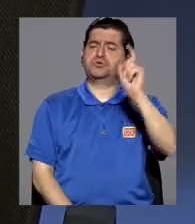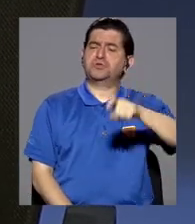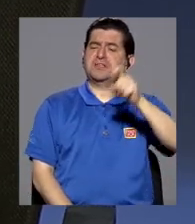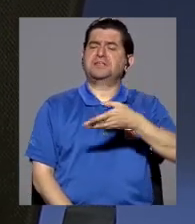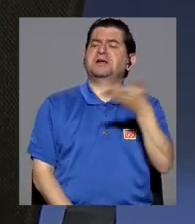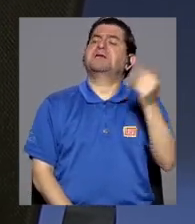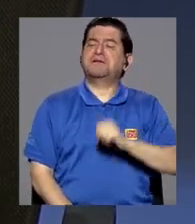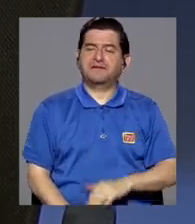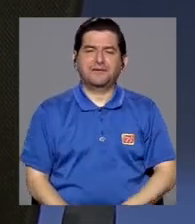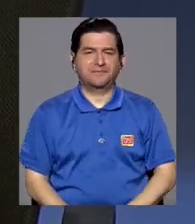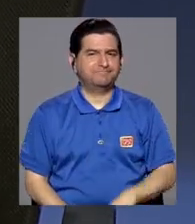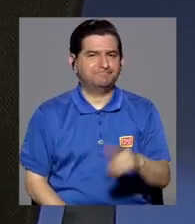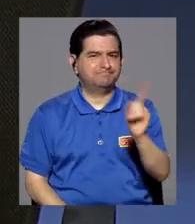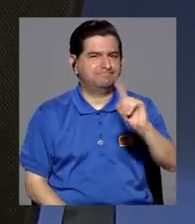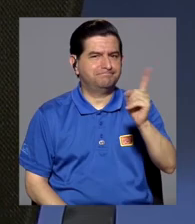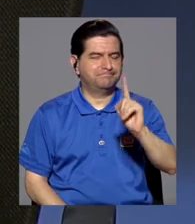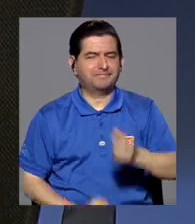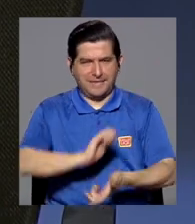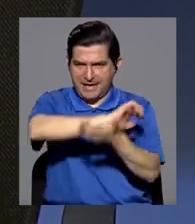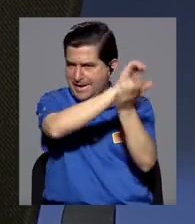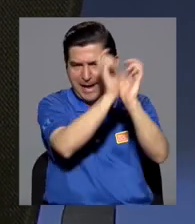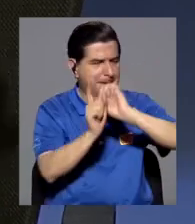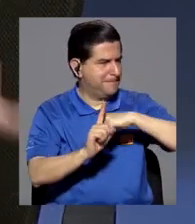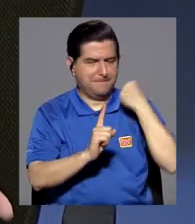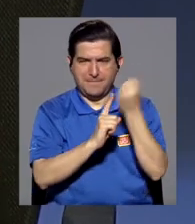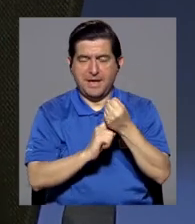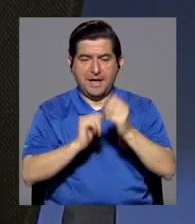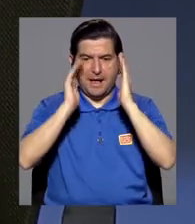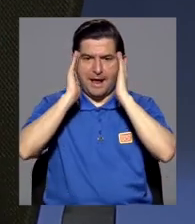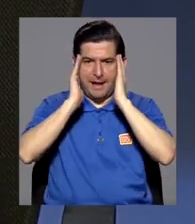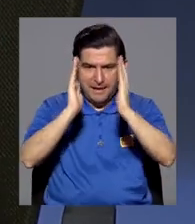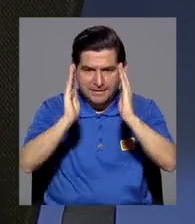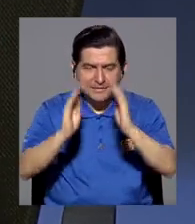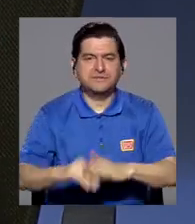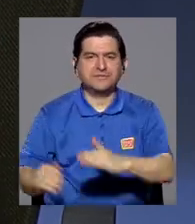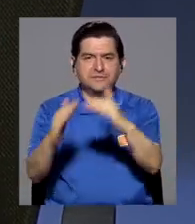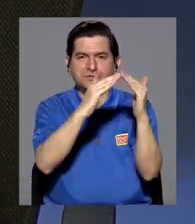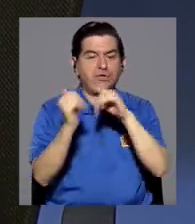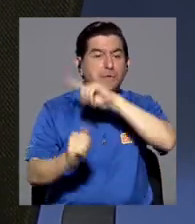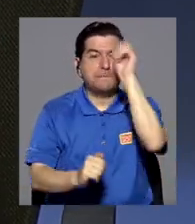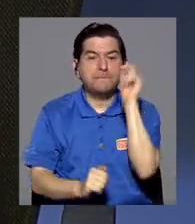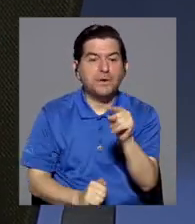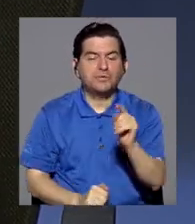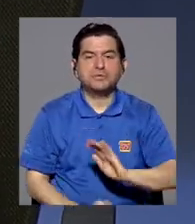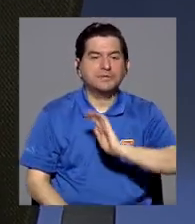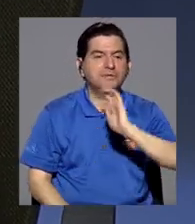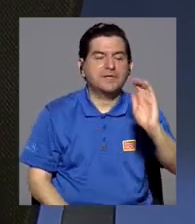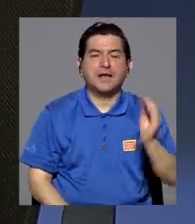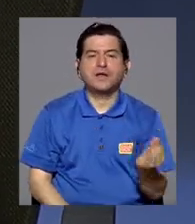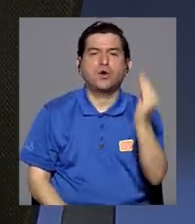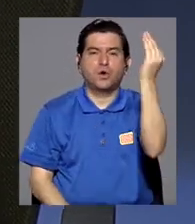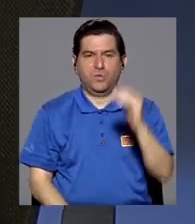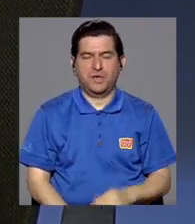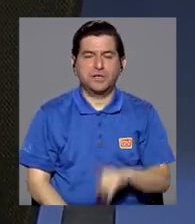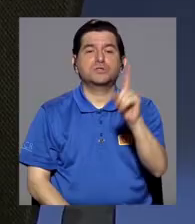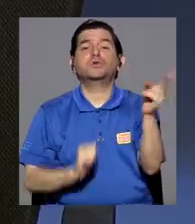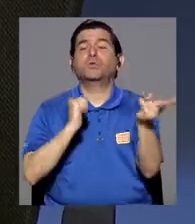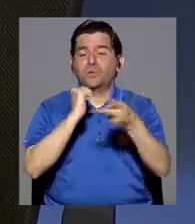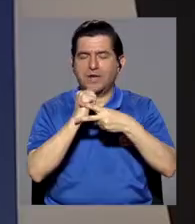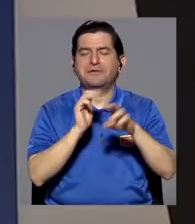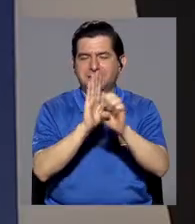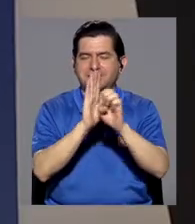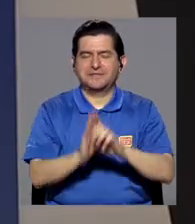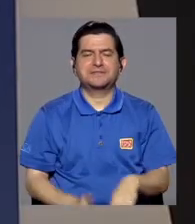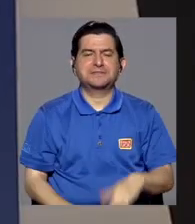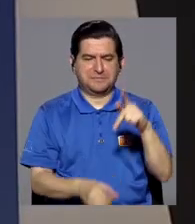ustedes necesitan tenemos que darle vuelta al asunto tenemos que escuchar a la comunidad tenemos que preguntarles a los chicos te voy a dar un ejemplo una vez